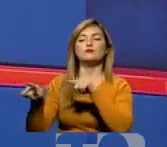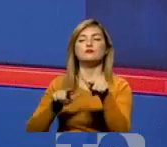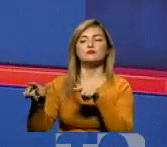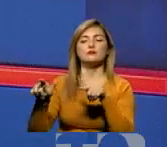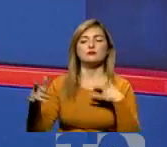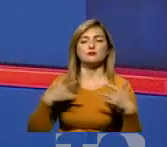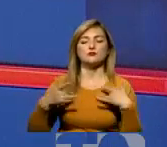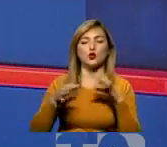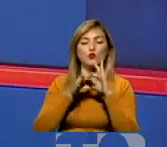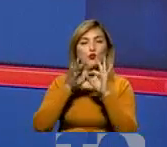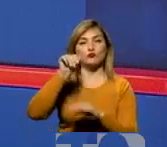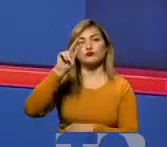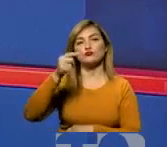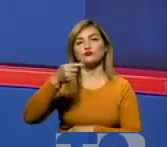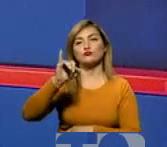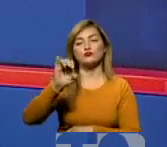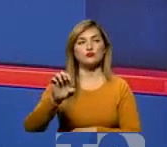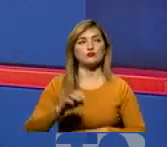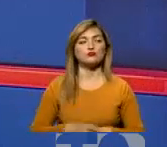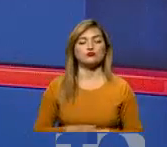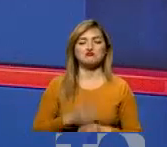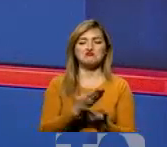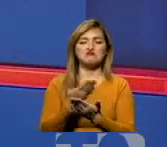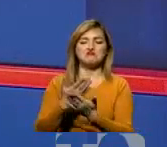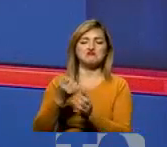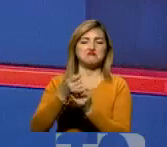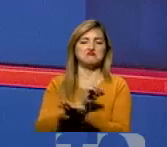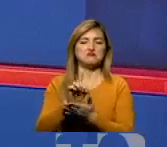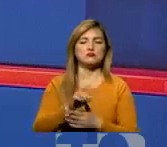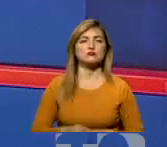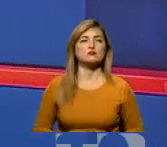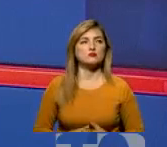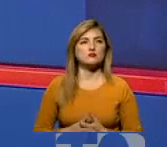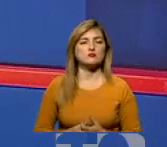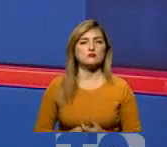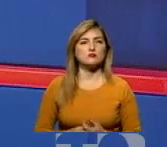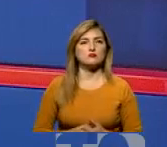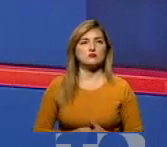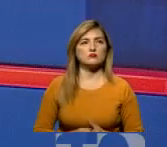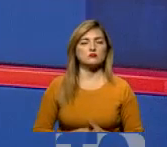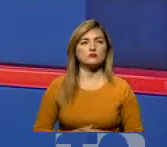microteatro, donde está nuestra compañera Angie Torres, que no tiene varias alternativas para el fin de semana. Angie.